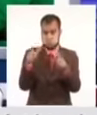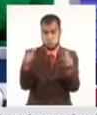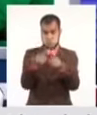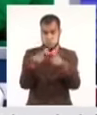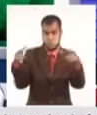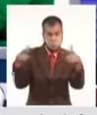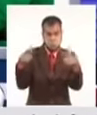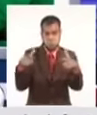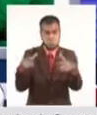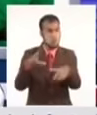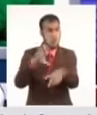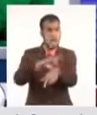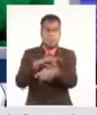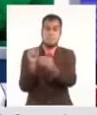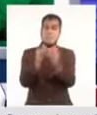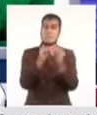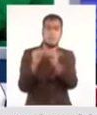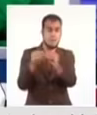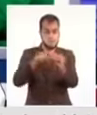hemos tenido,